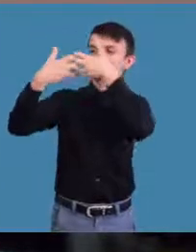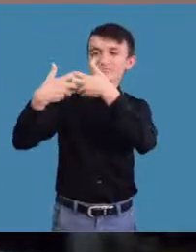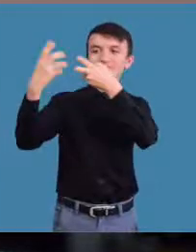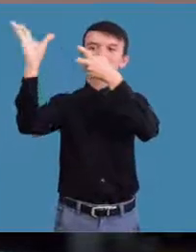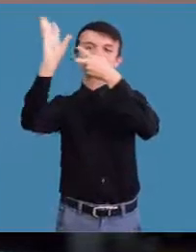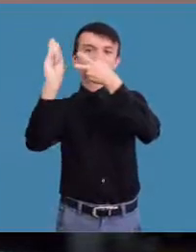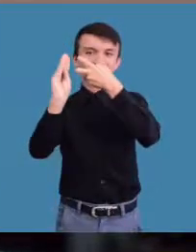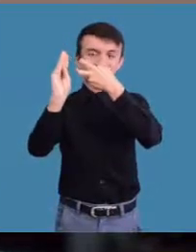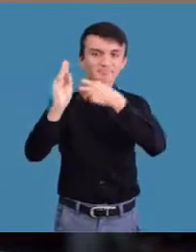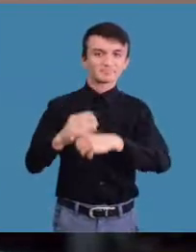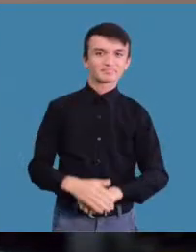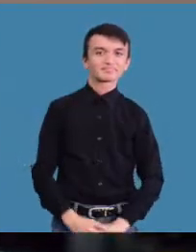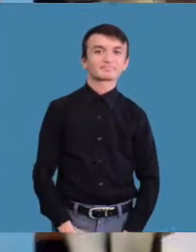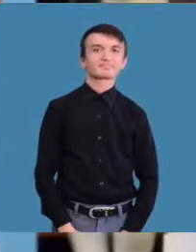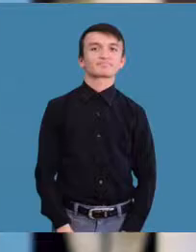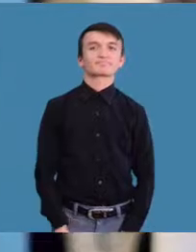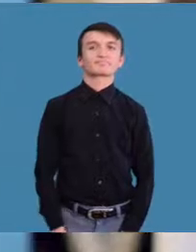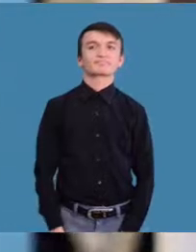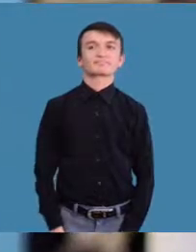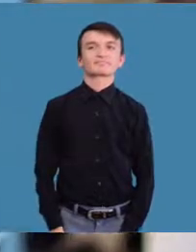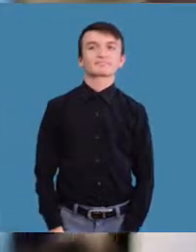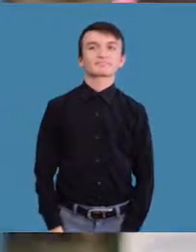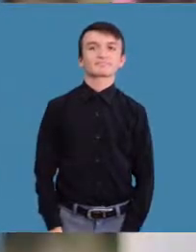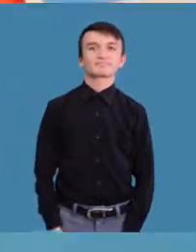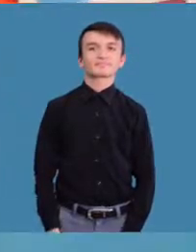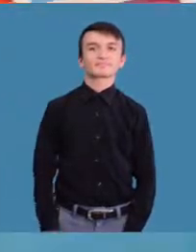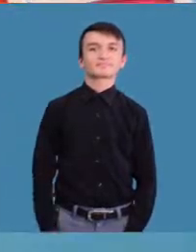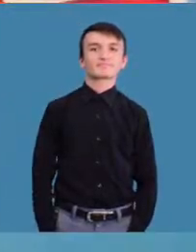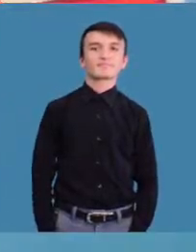de la empresa de energía del Quindío.